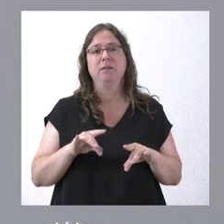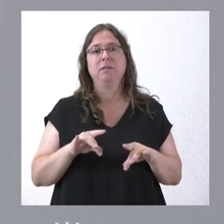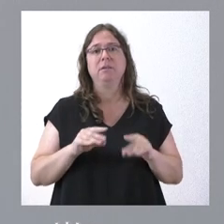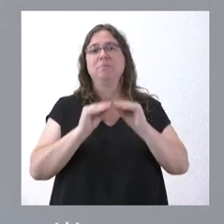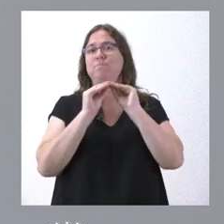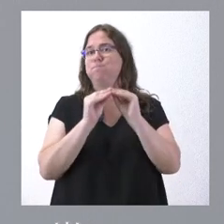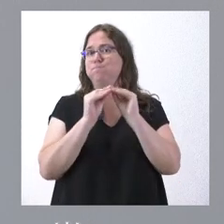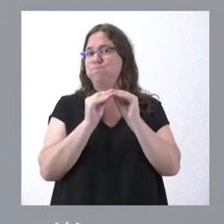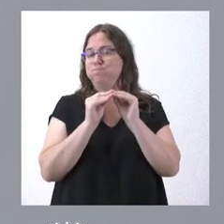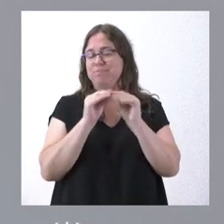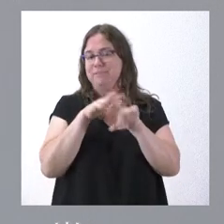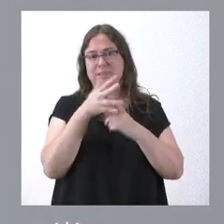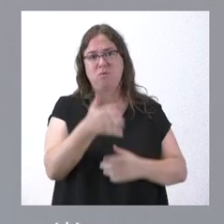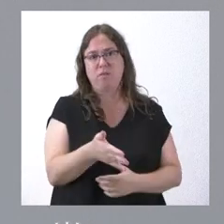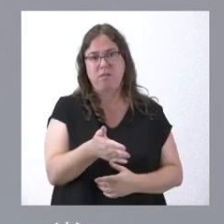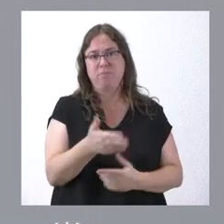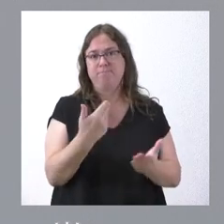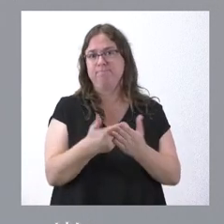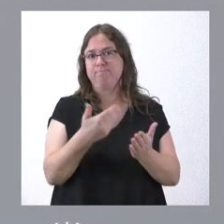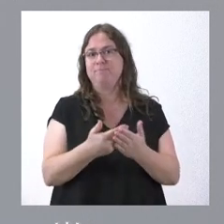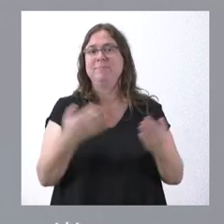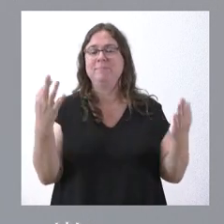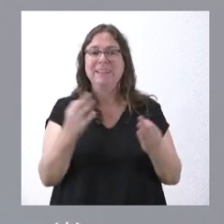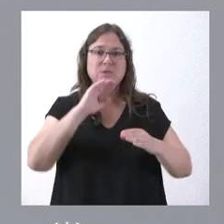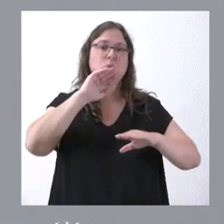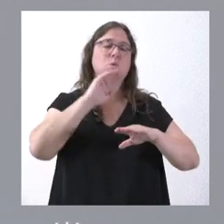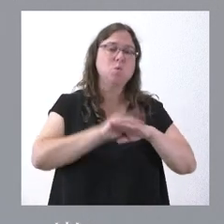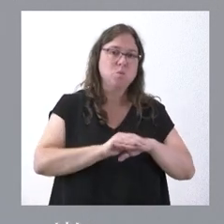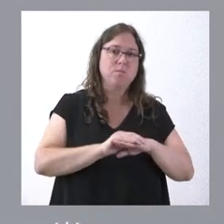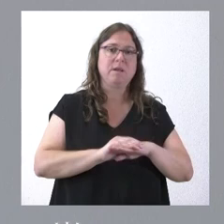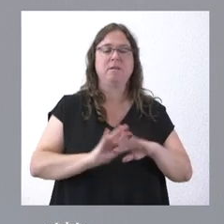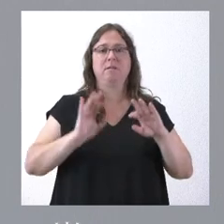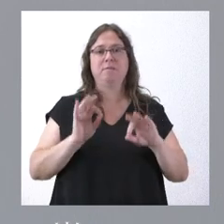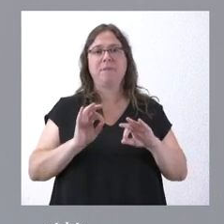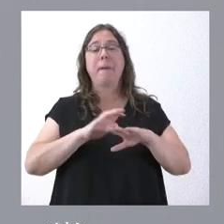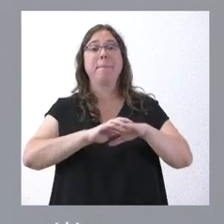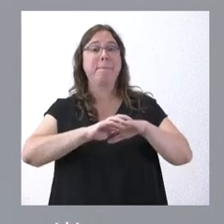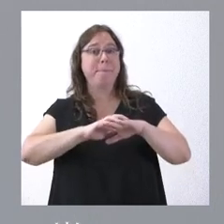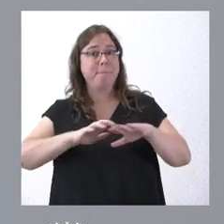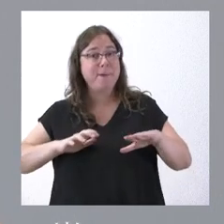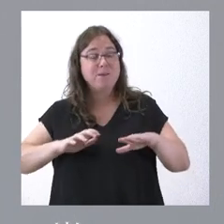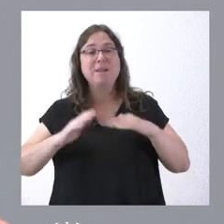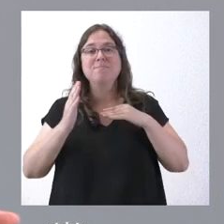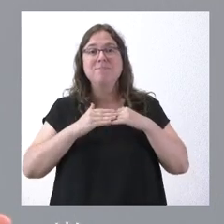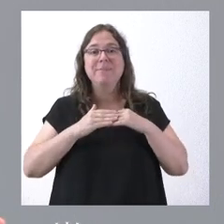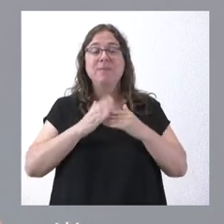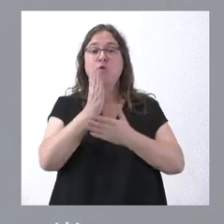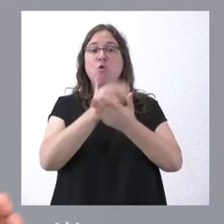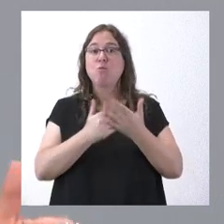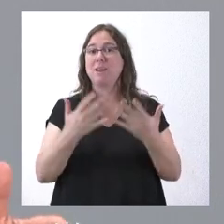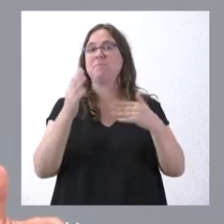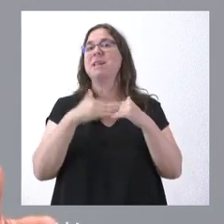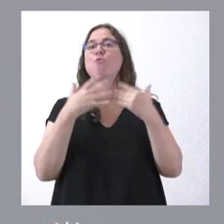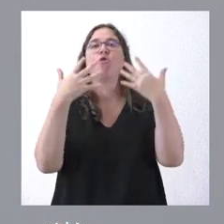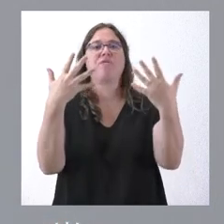reaccionar ante este hecho y constatar que se cumple la mayoría de al menos 10 comunidades autónomas